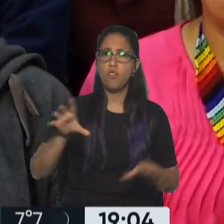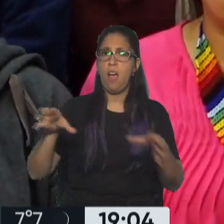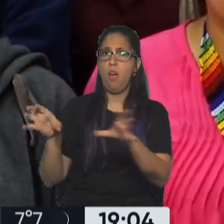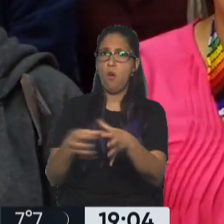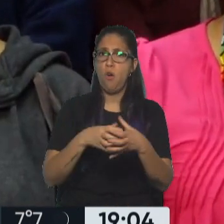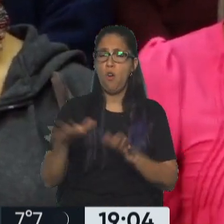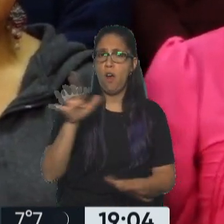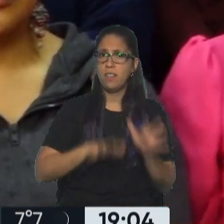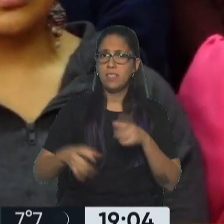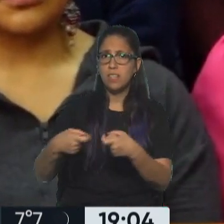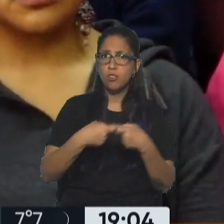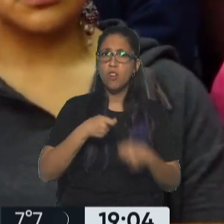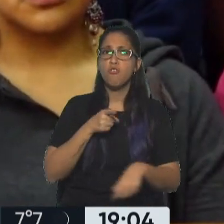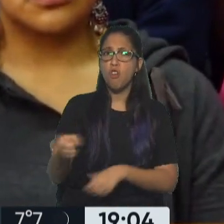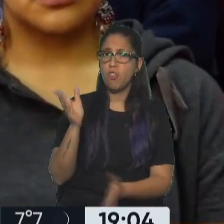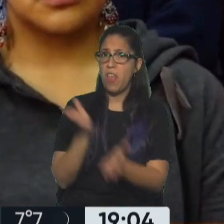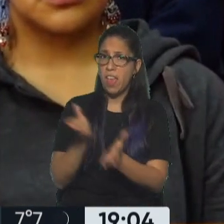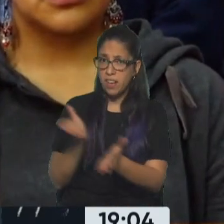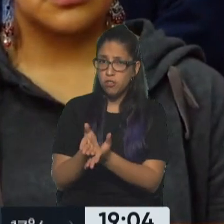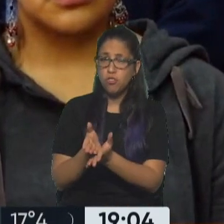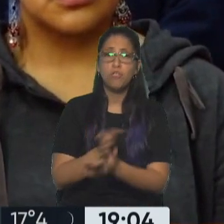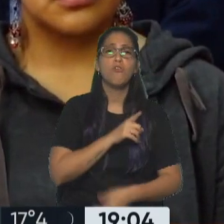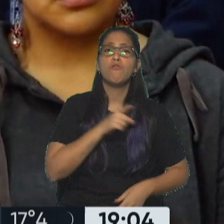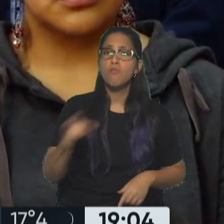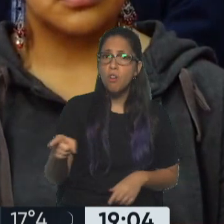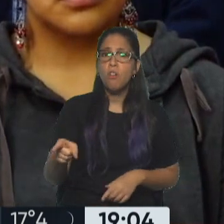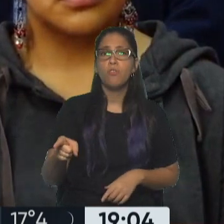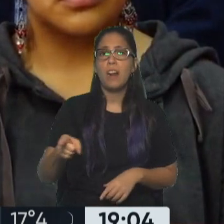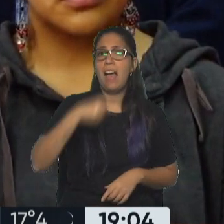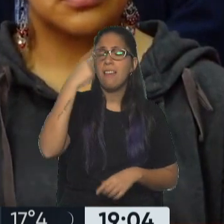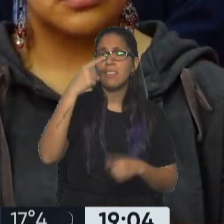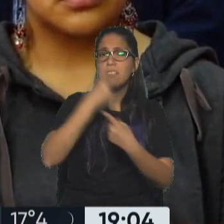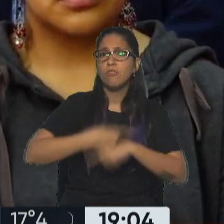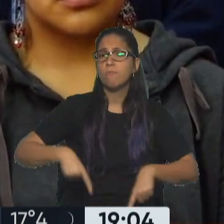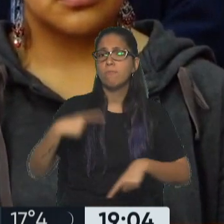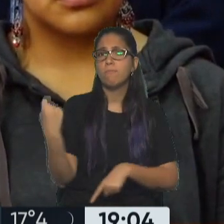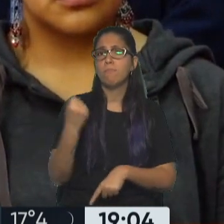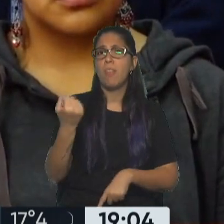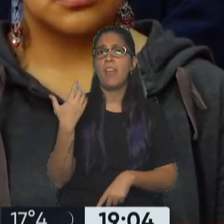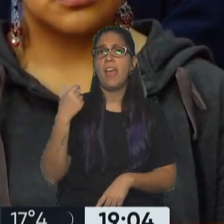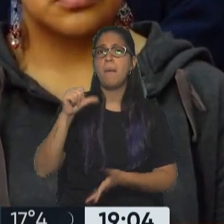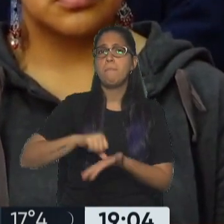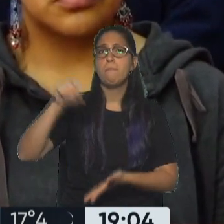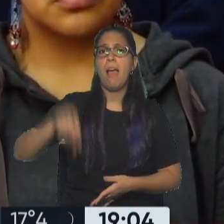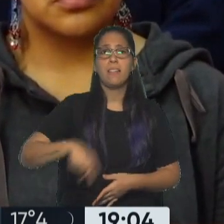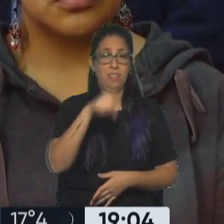organizaciones, contra los derechos y contra los intereses de la nación.